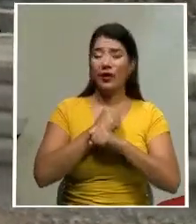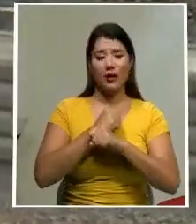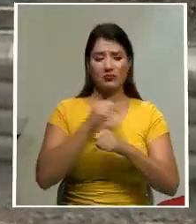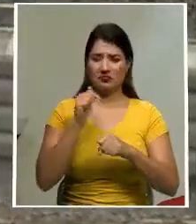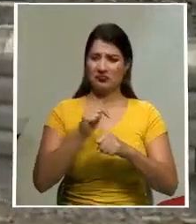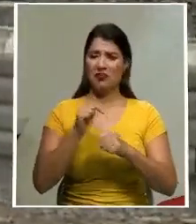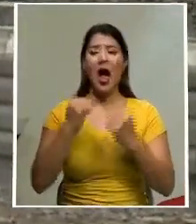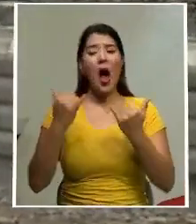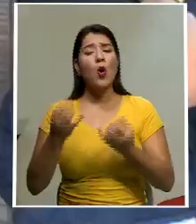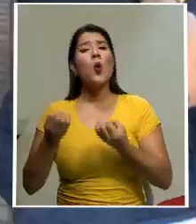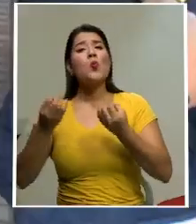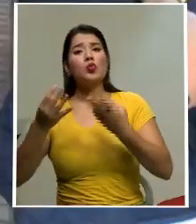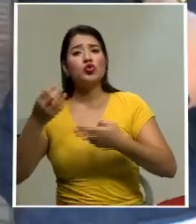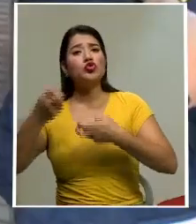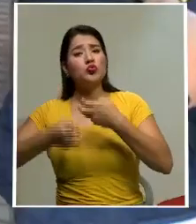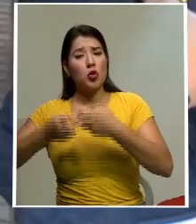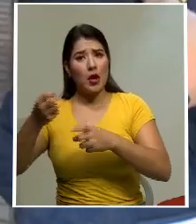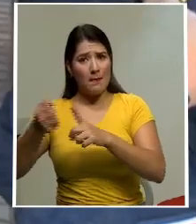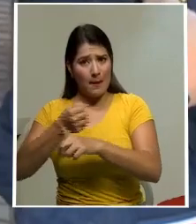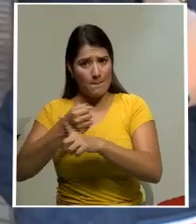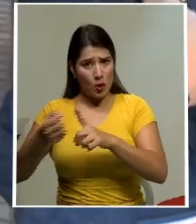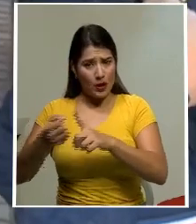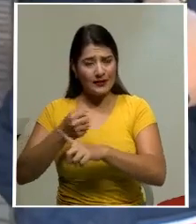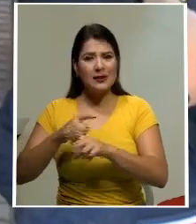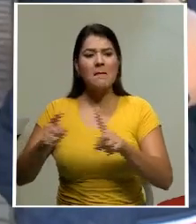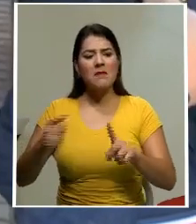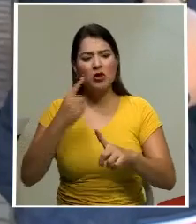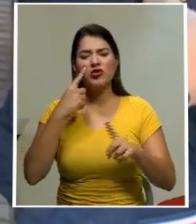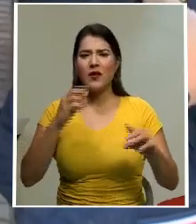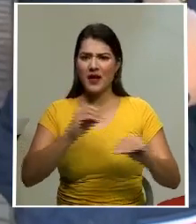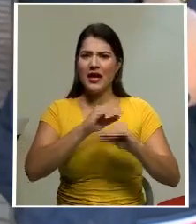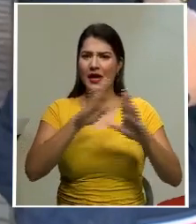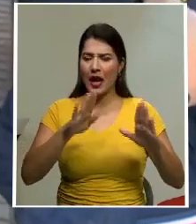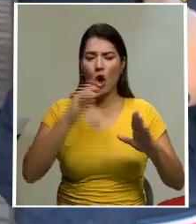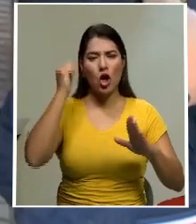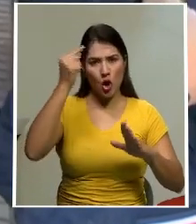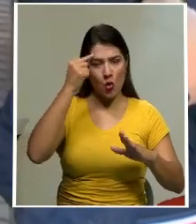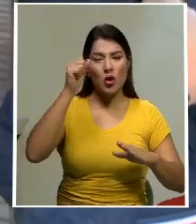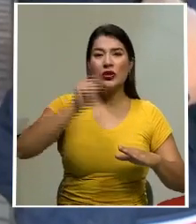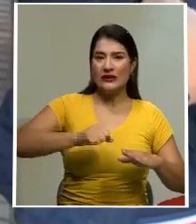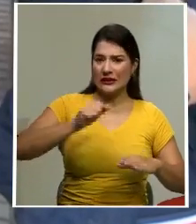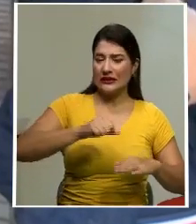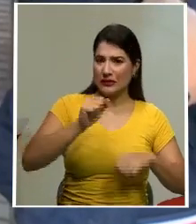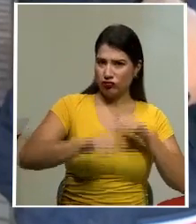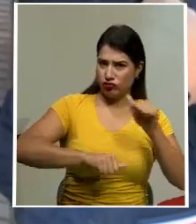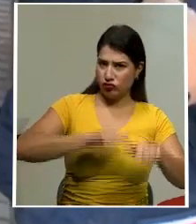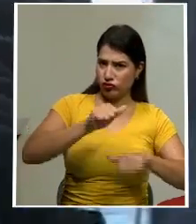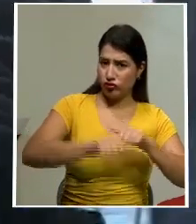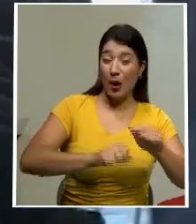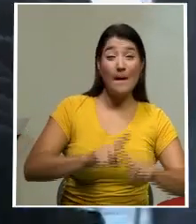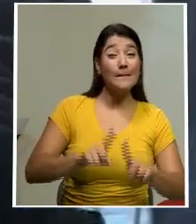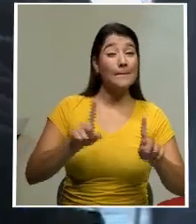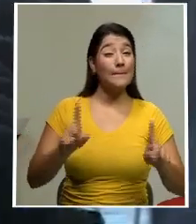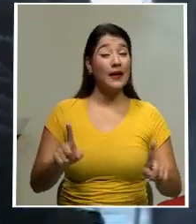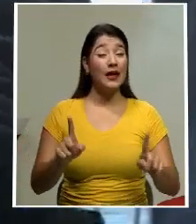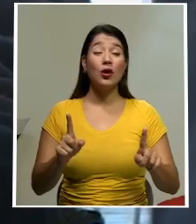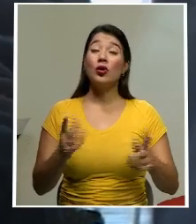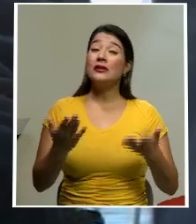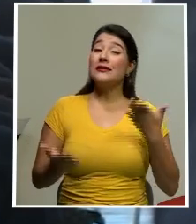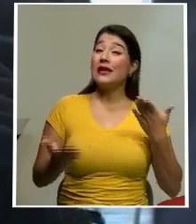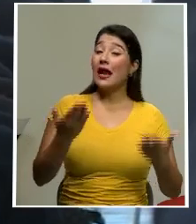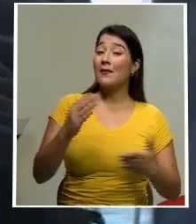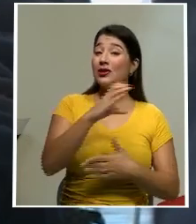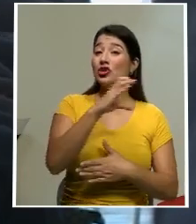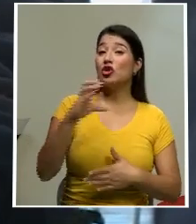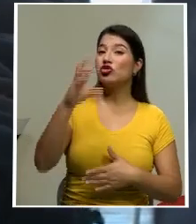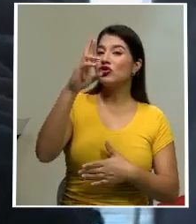de violencia, es claro que el gobierno ha hecho un esfuerzo en este campo, pero posiblemente los esfuerzos que el país tiene que hacer